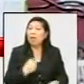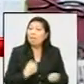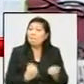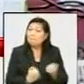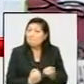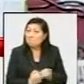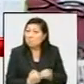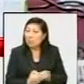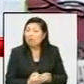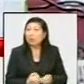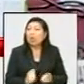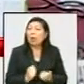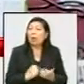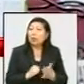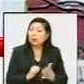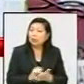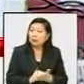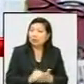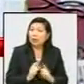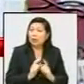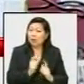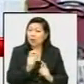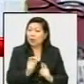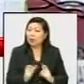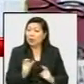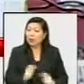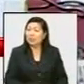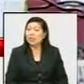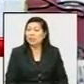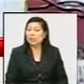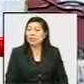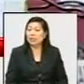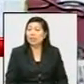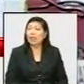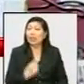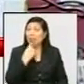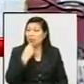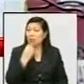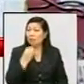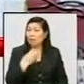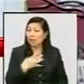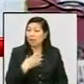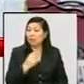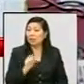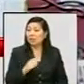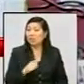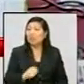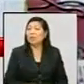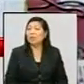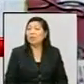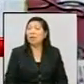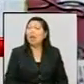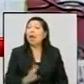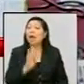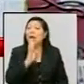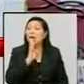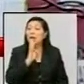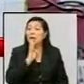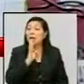colaboración, la solidaridad de los señores congresistas, lo hacíamos simple y llanamente de manera verbal.